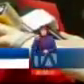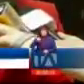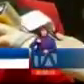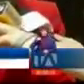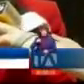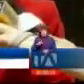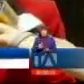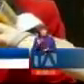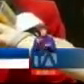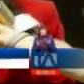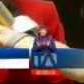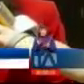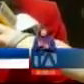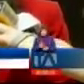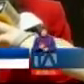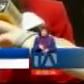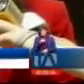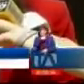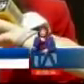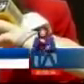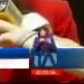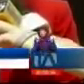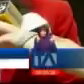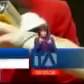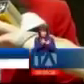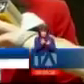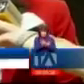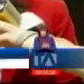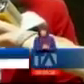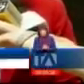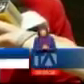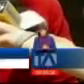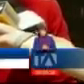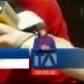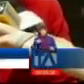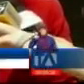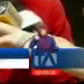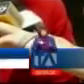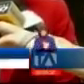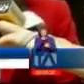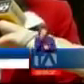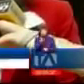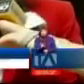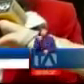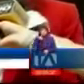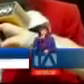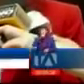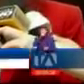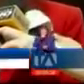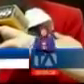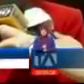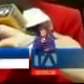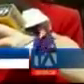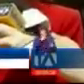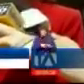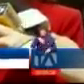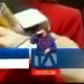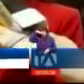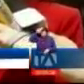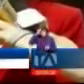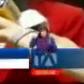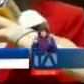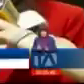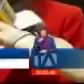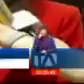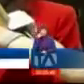habría sufrido un ataque, alias El Cubano. Lo habíamos tratado esta tarde en el comité, en el gabinete